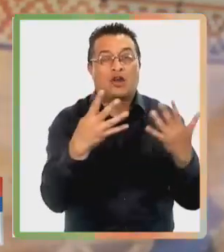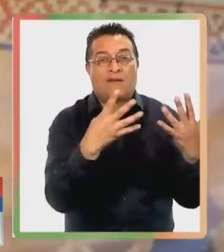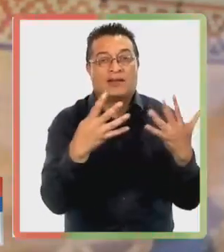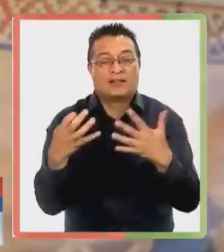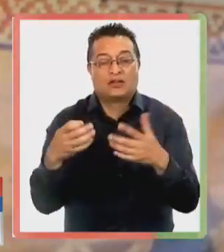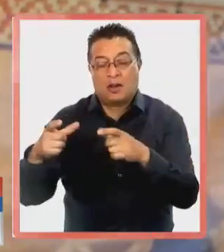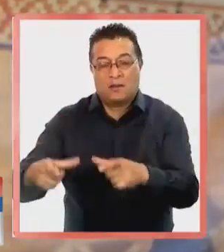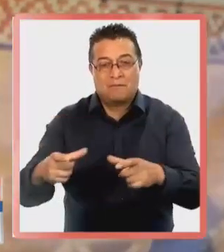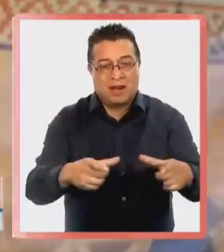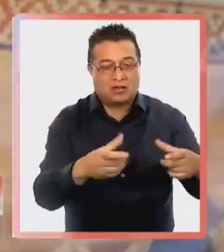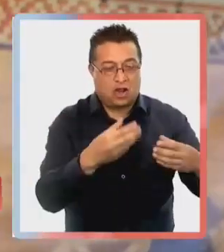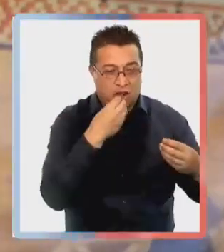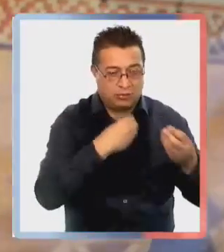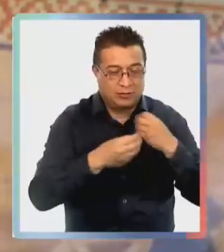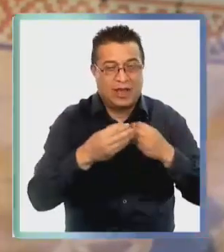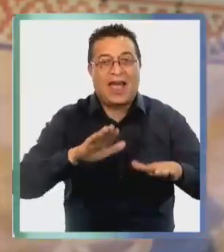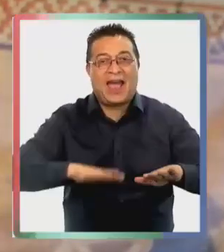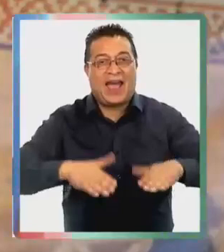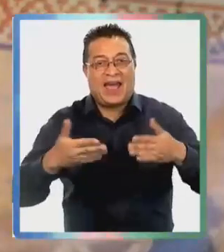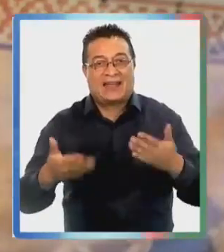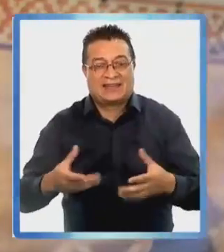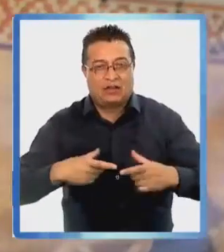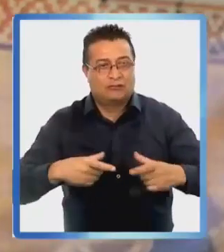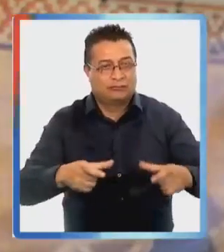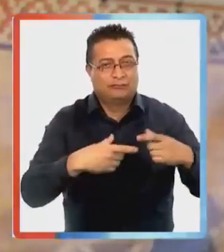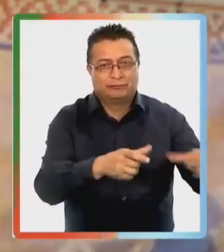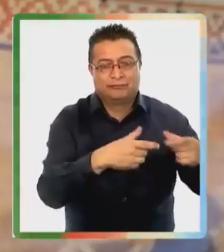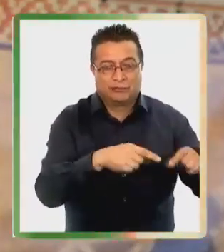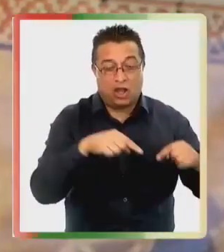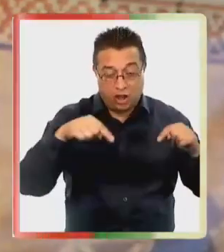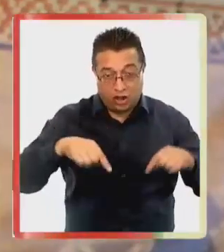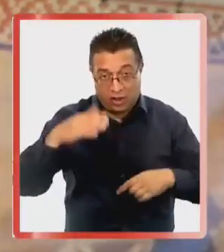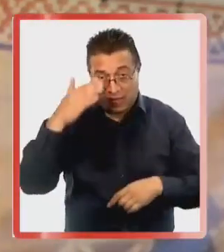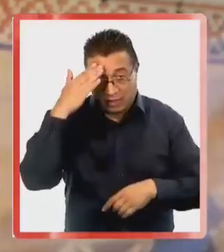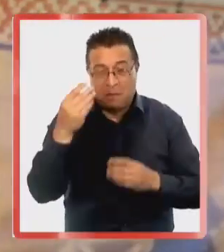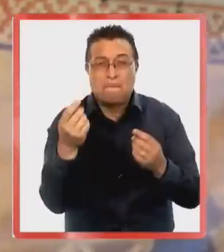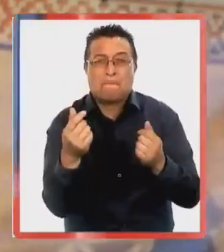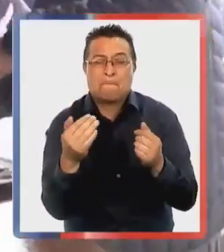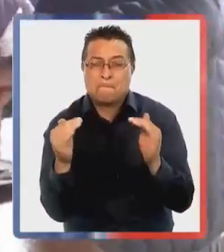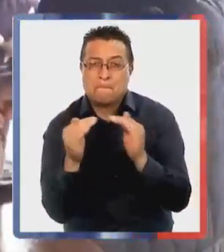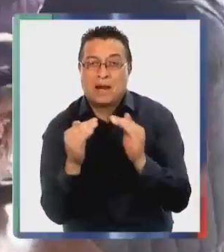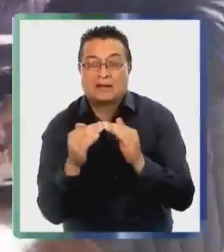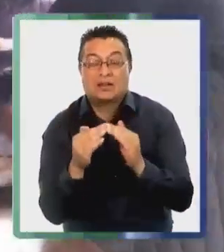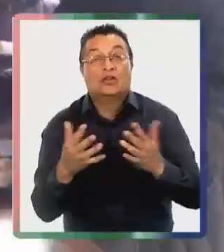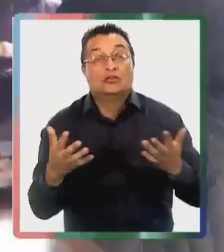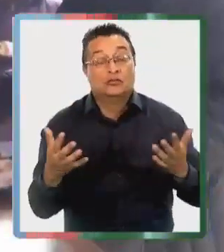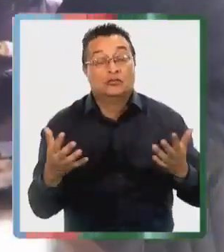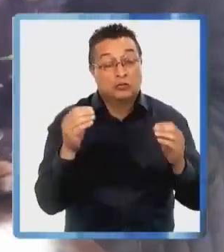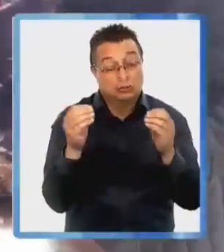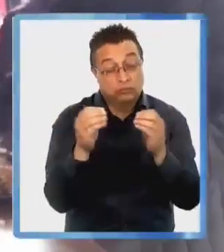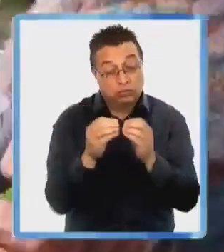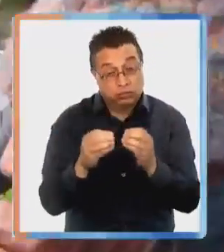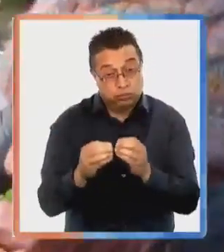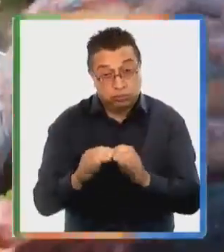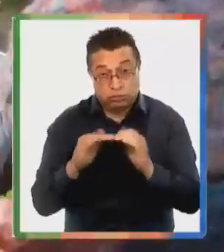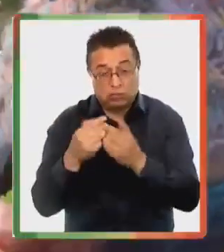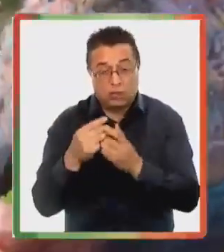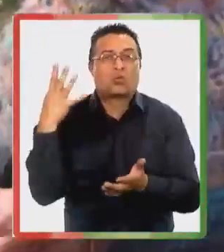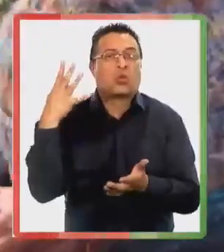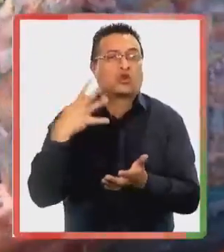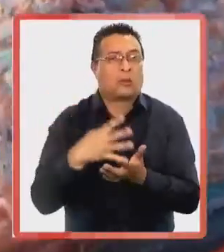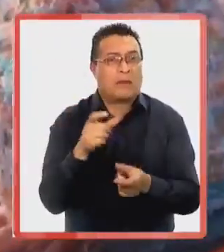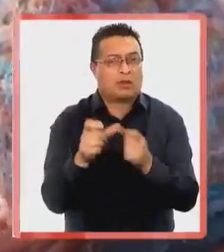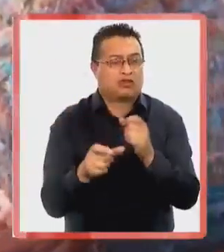una cantidad similar, así que yo me atrevería a decir que sumando los dos días pasamos las 4.000 personas tranquilamente. La iniciativa fue